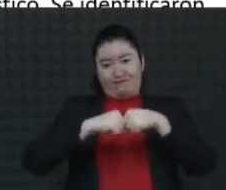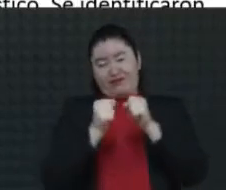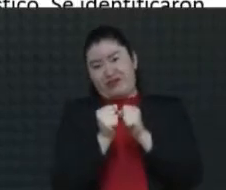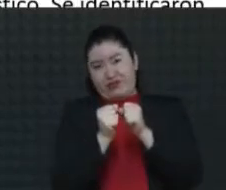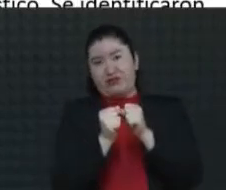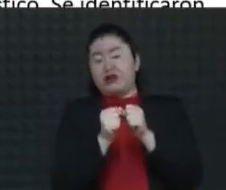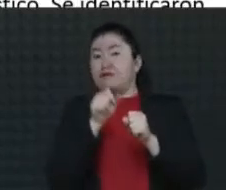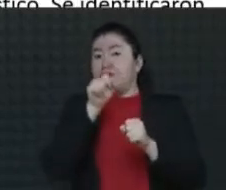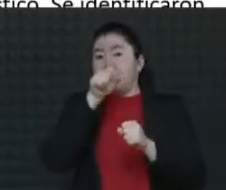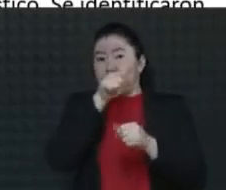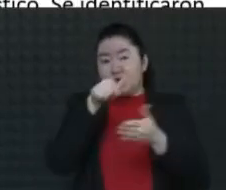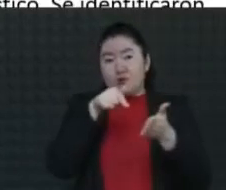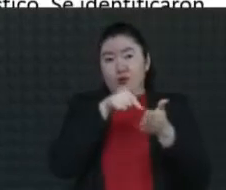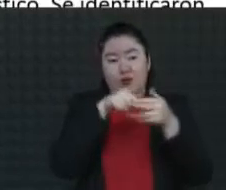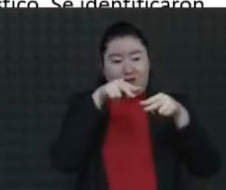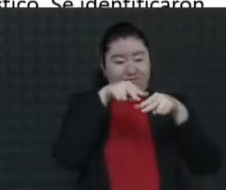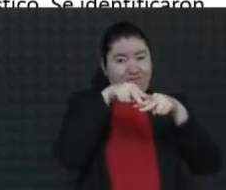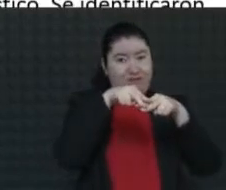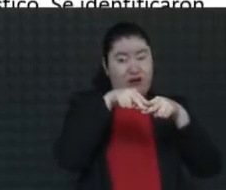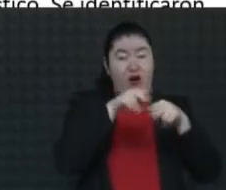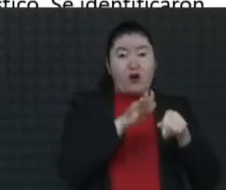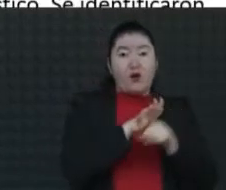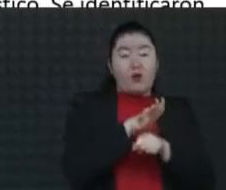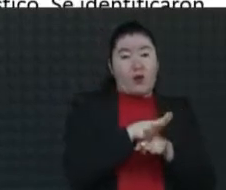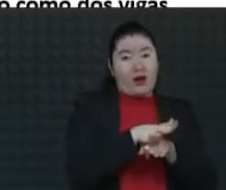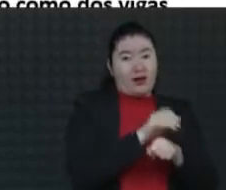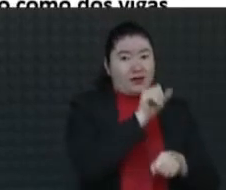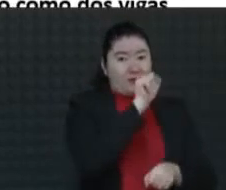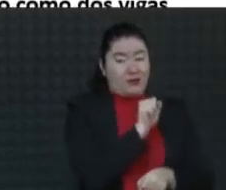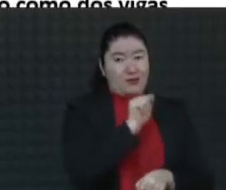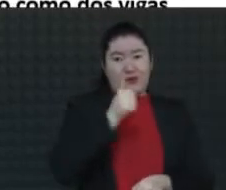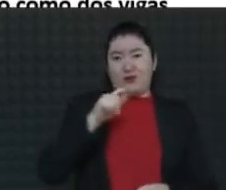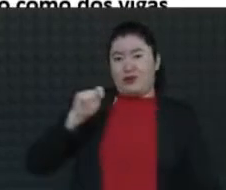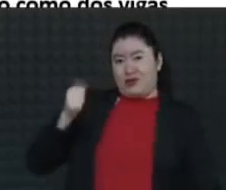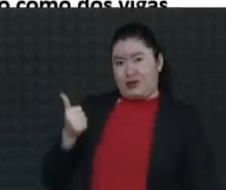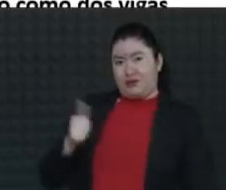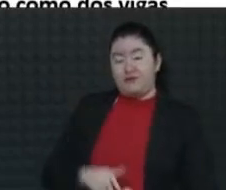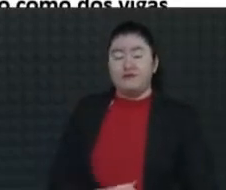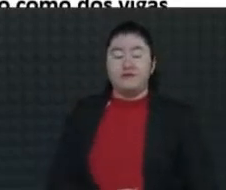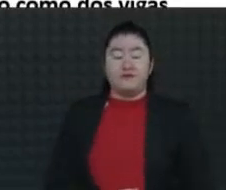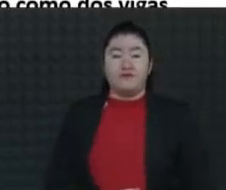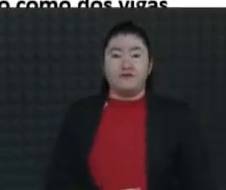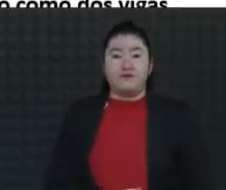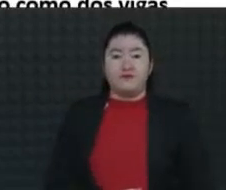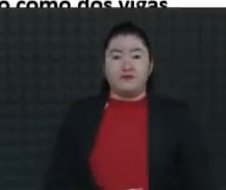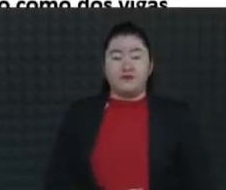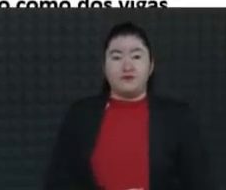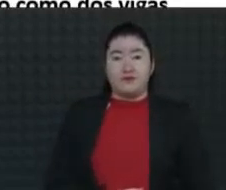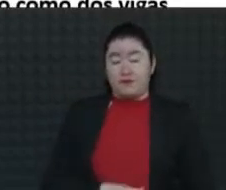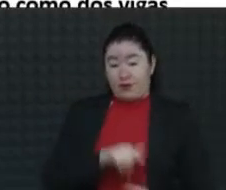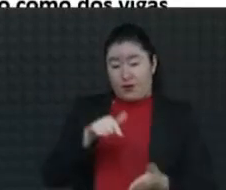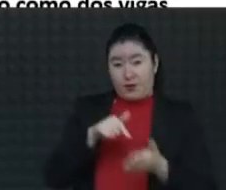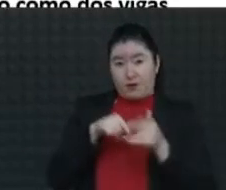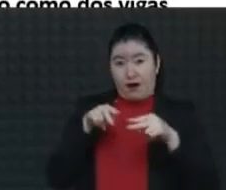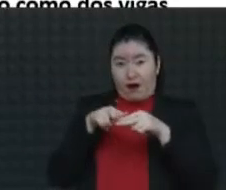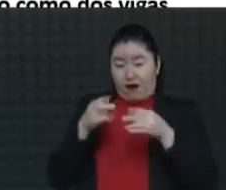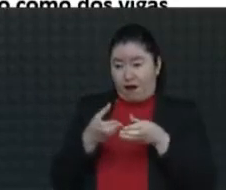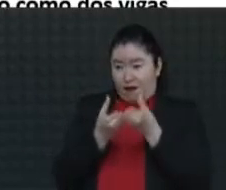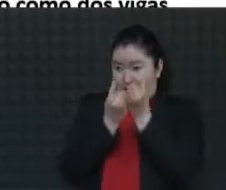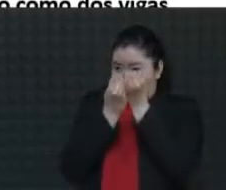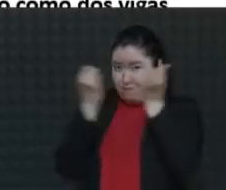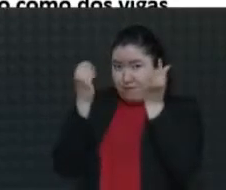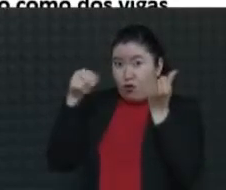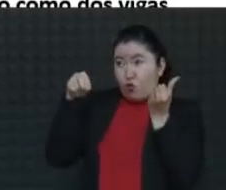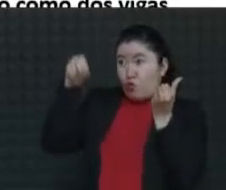y el patín superior, una en la viga sur y una en la viga T6. Se tomaron muestras de la viga norte, de las